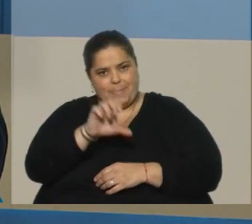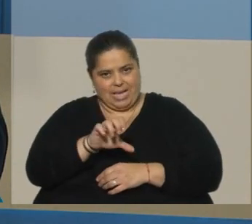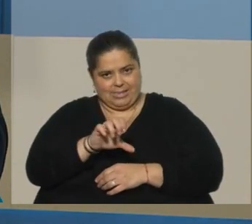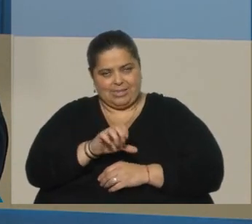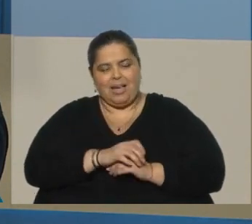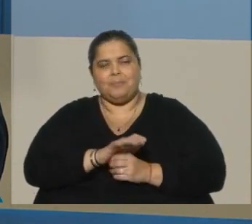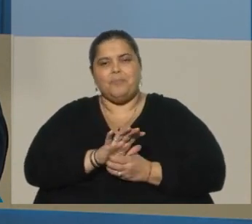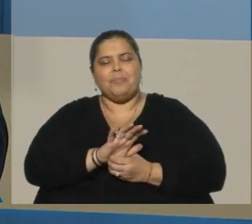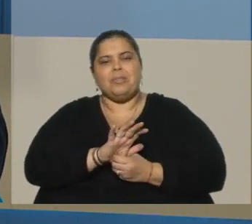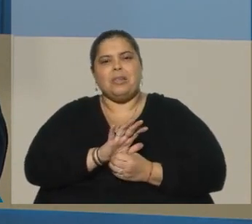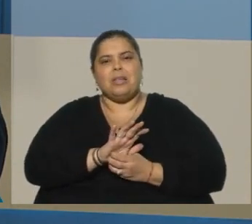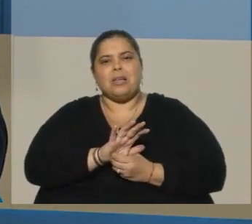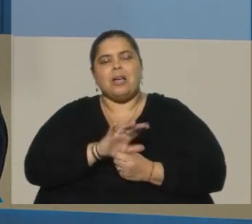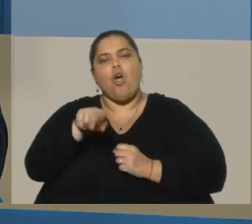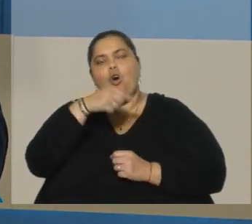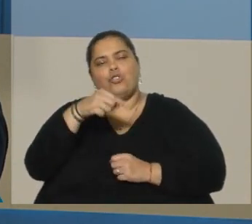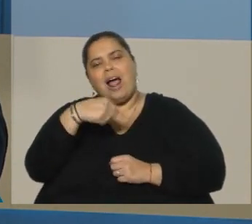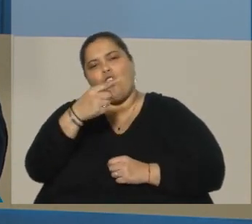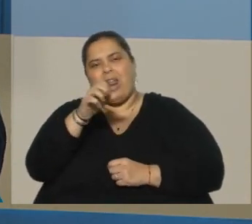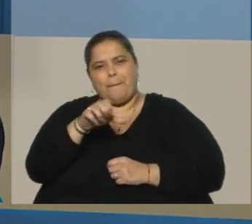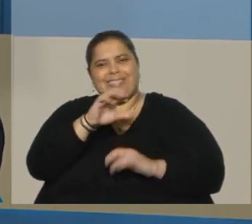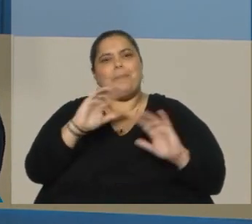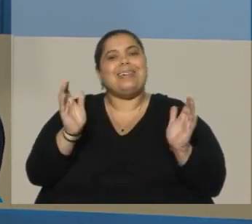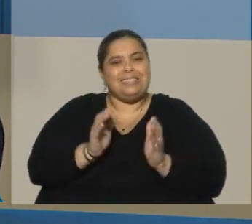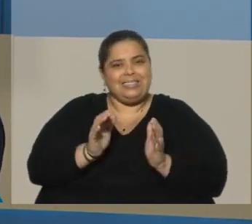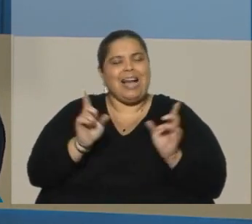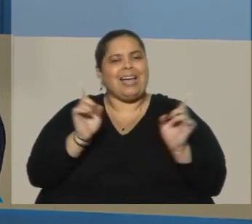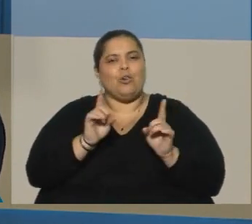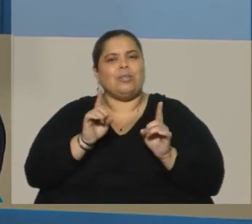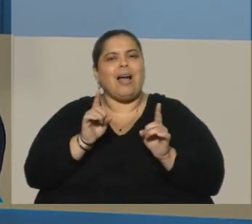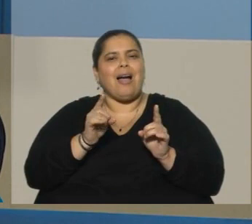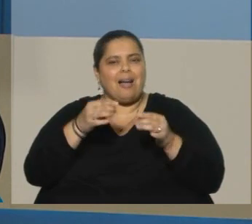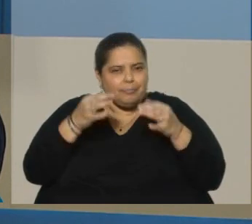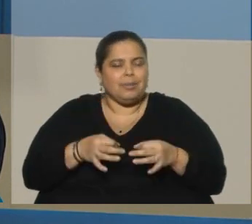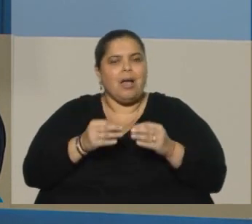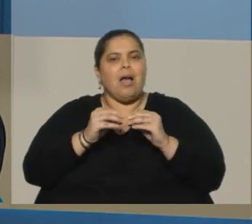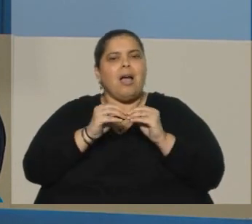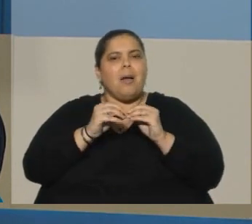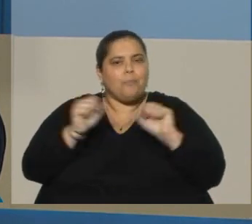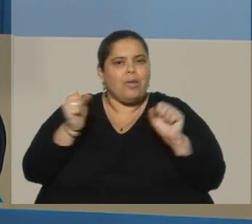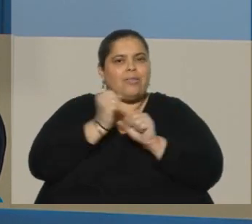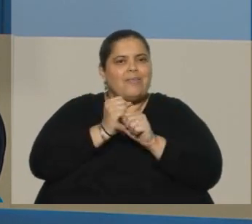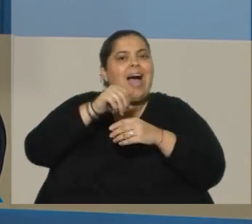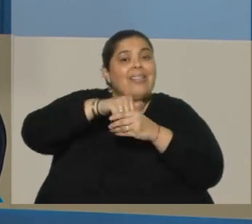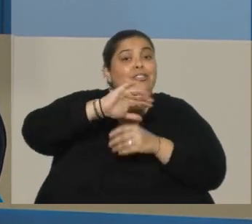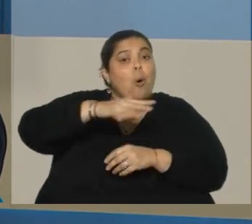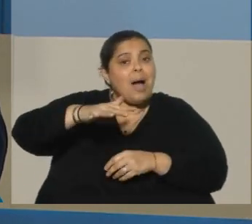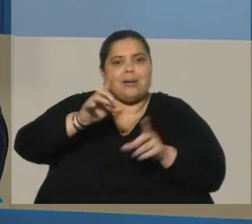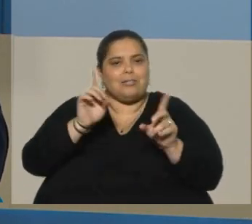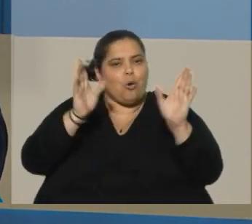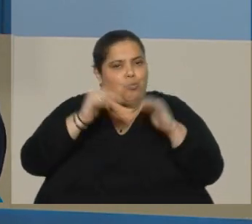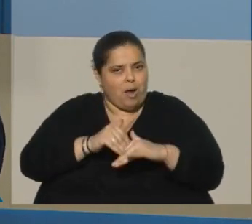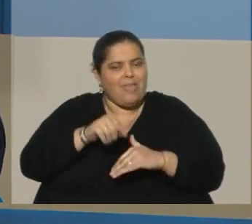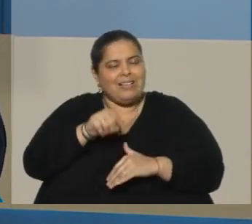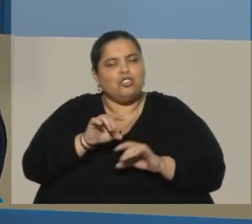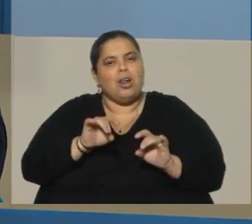orden en el mundo petrolero. Es una empresa que no está calificada para hacer operaciones en el mar. Solo puede hacer estudios